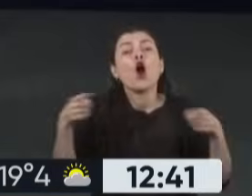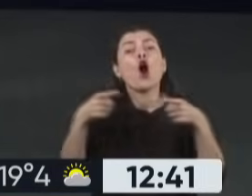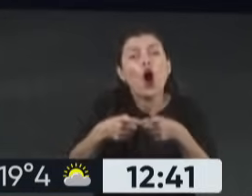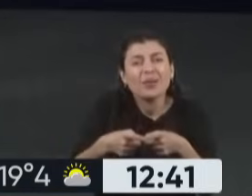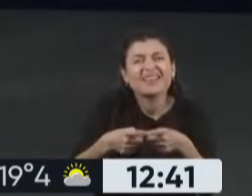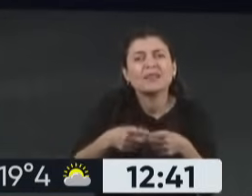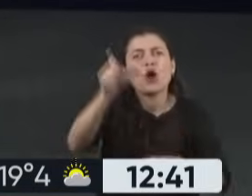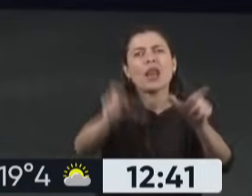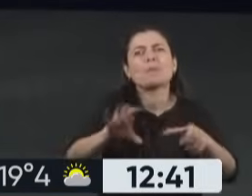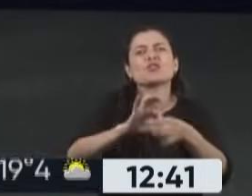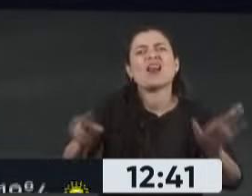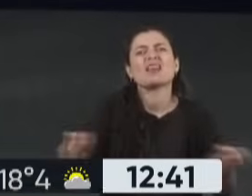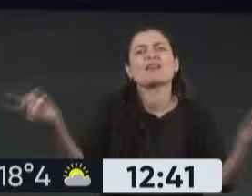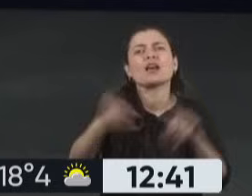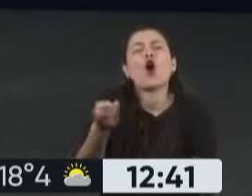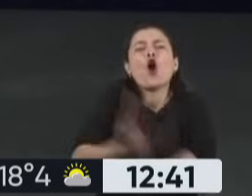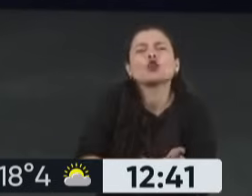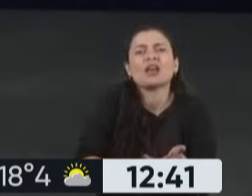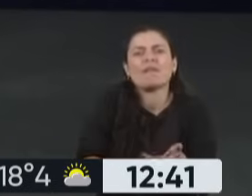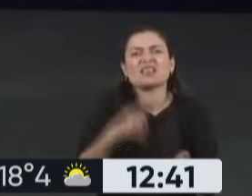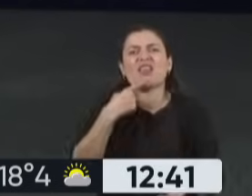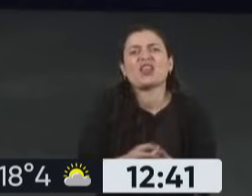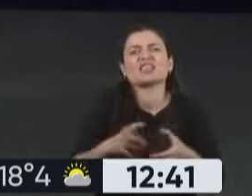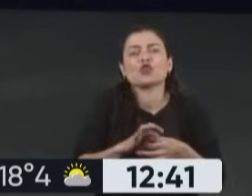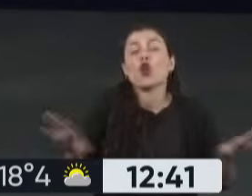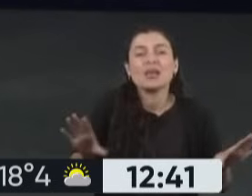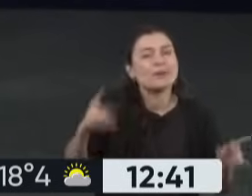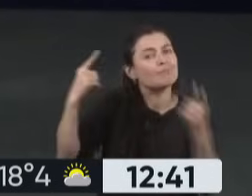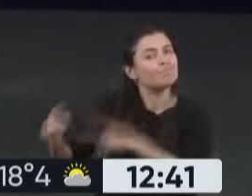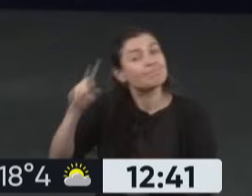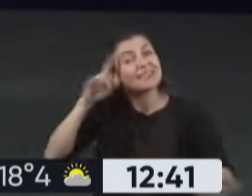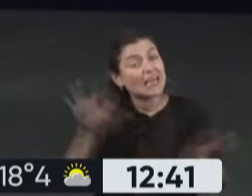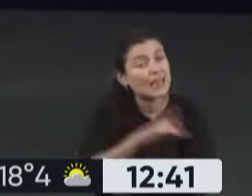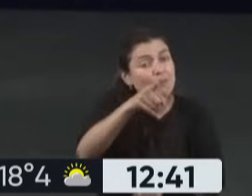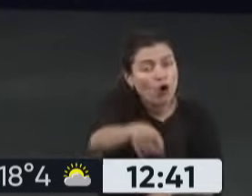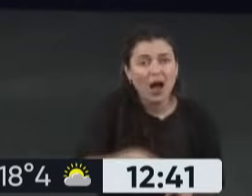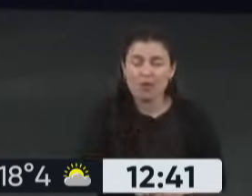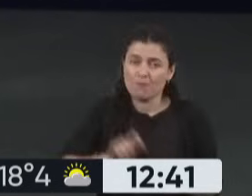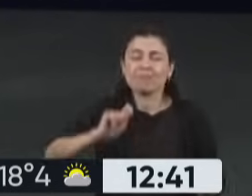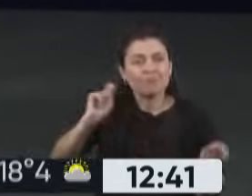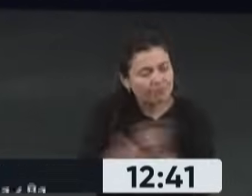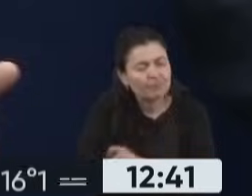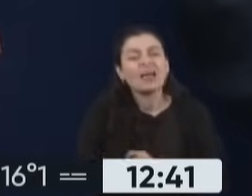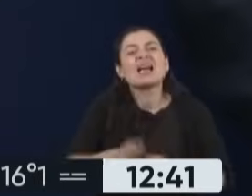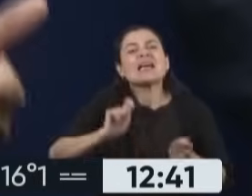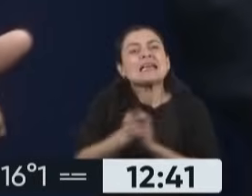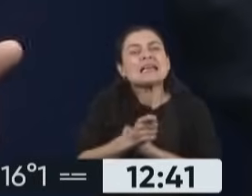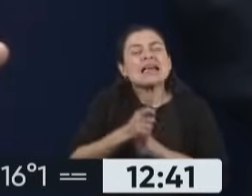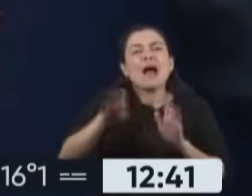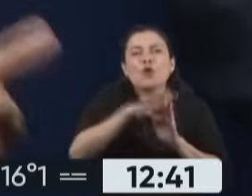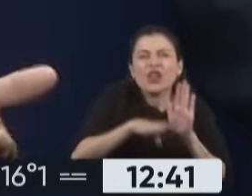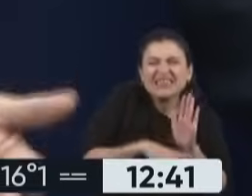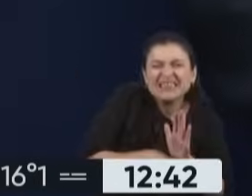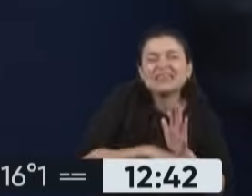esto. Es de vuelta, es un cambio de régimen que promueve que la